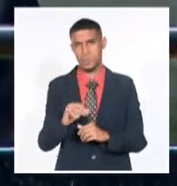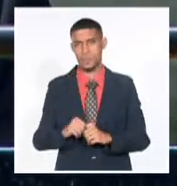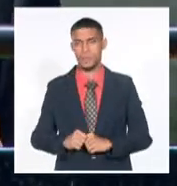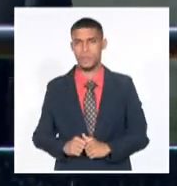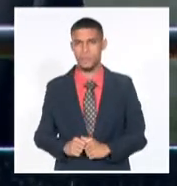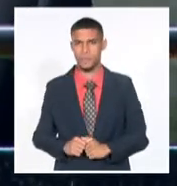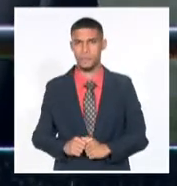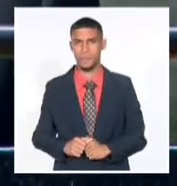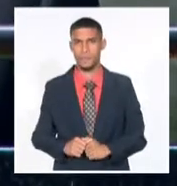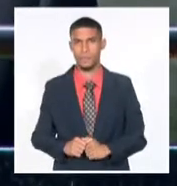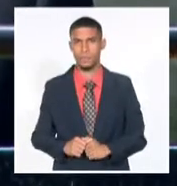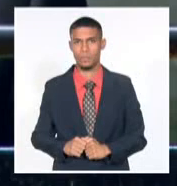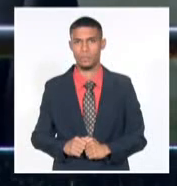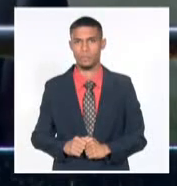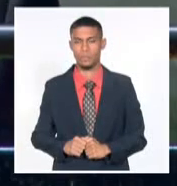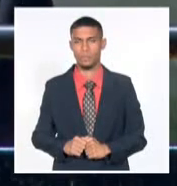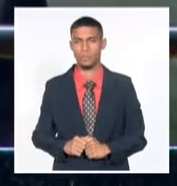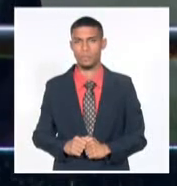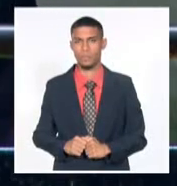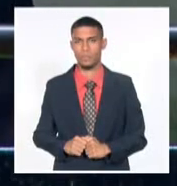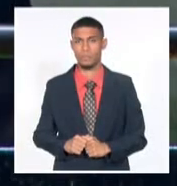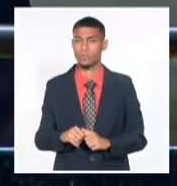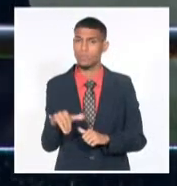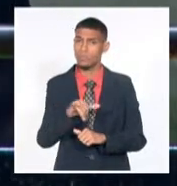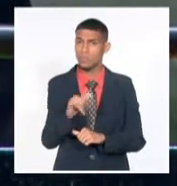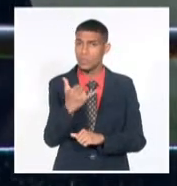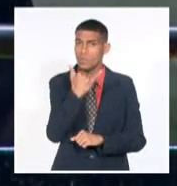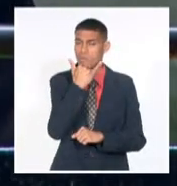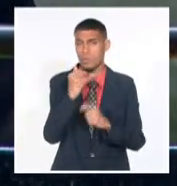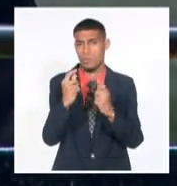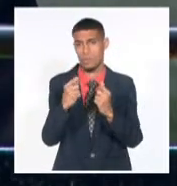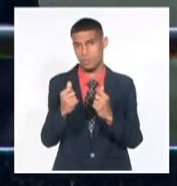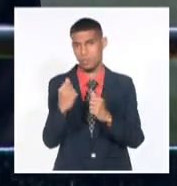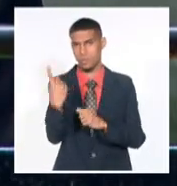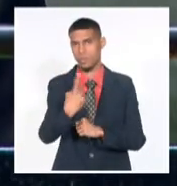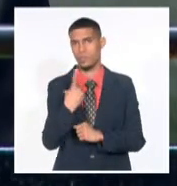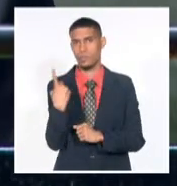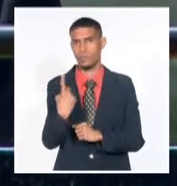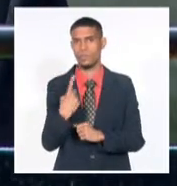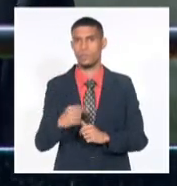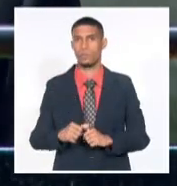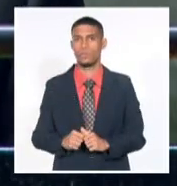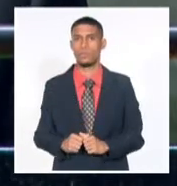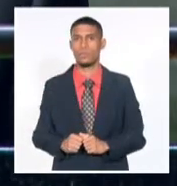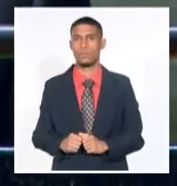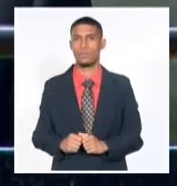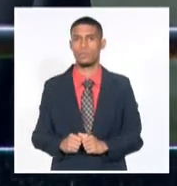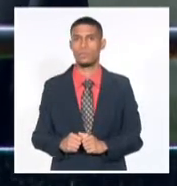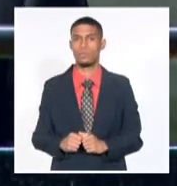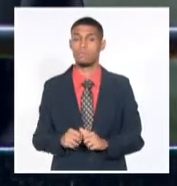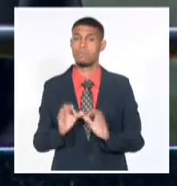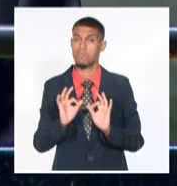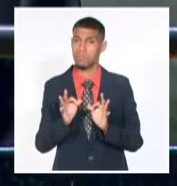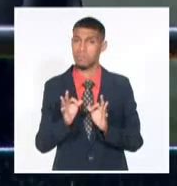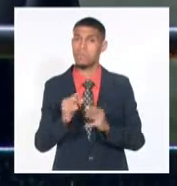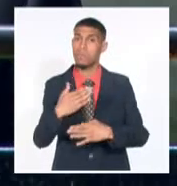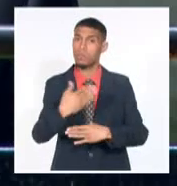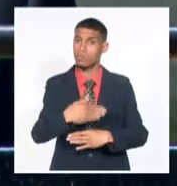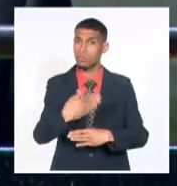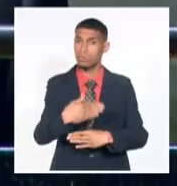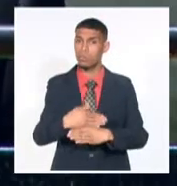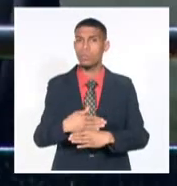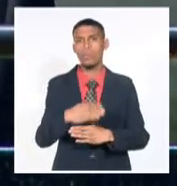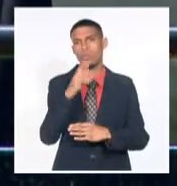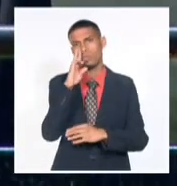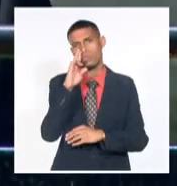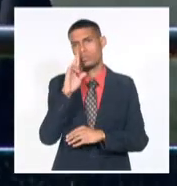significativo en las dificultades de la economía nacional. Claro que el bloqueo no es